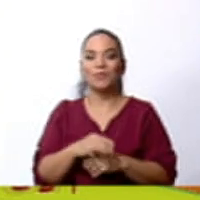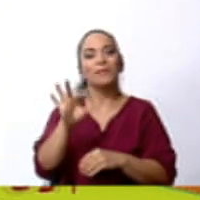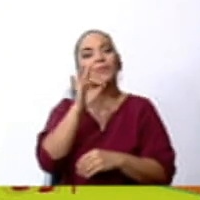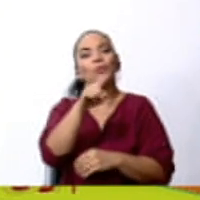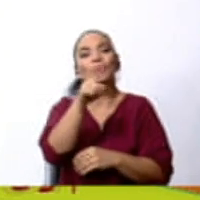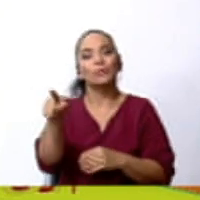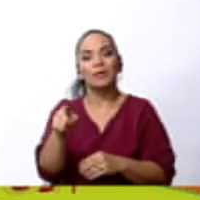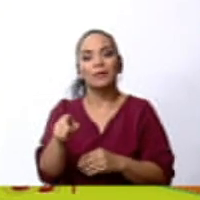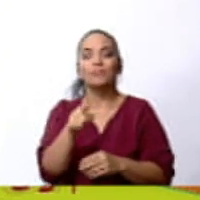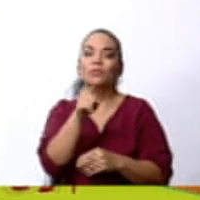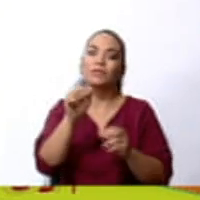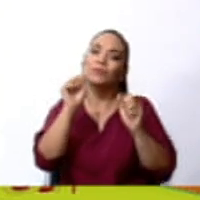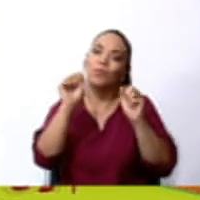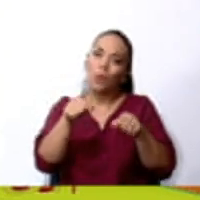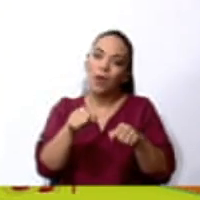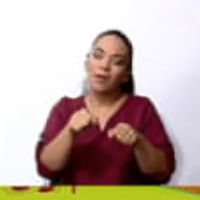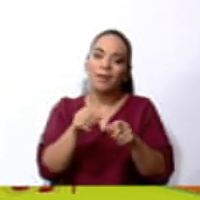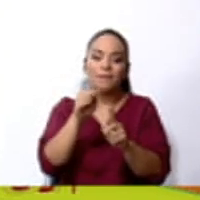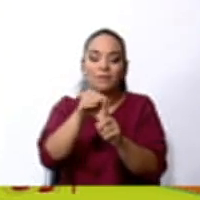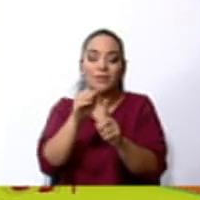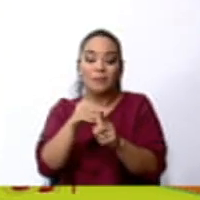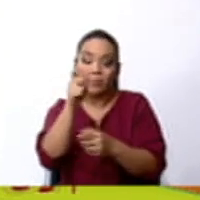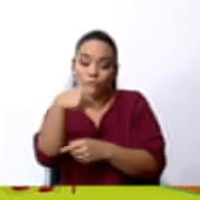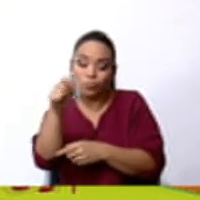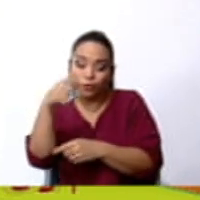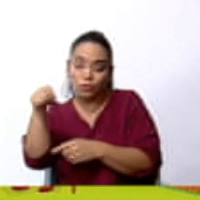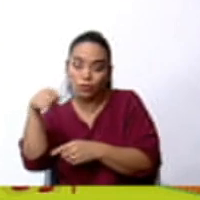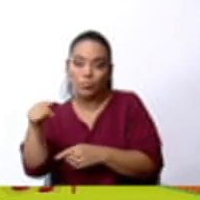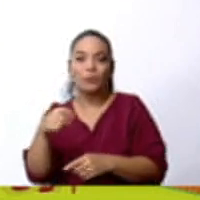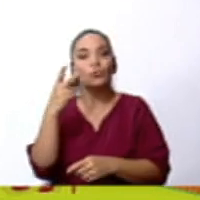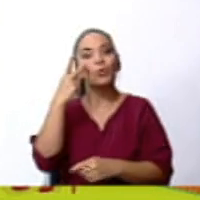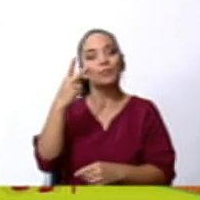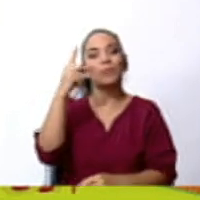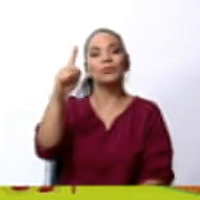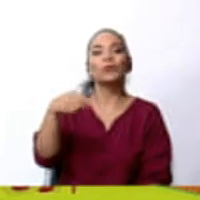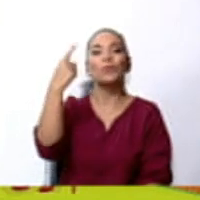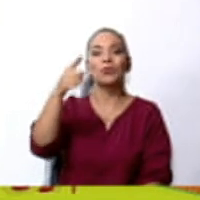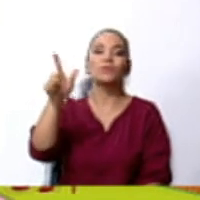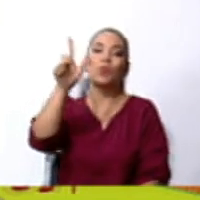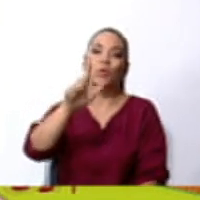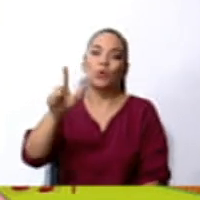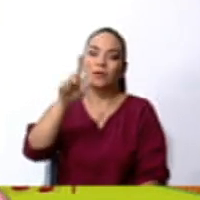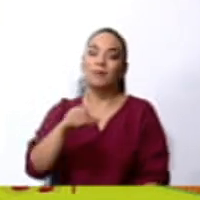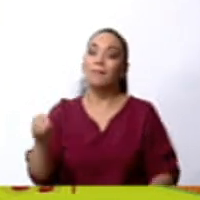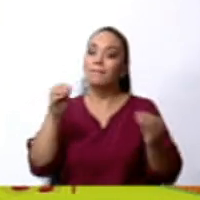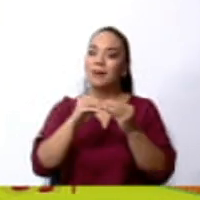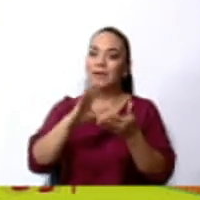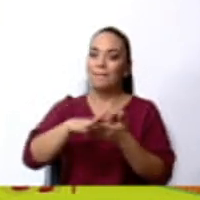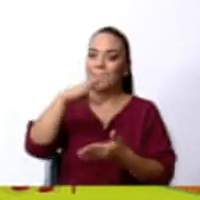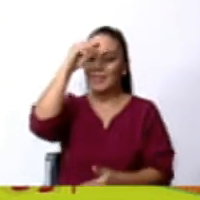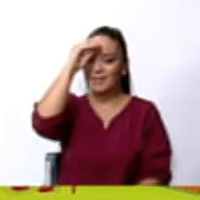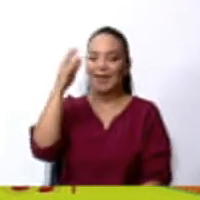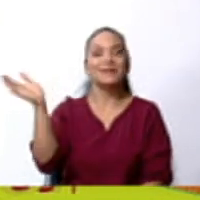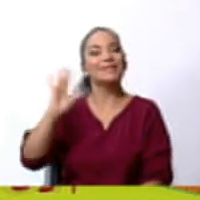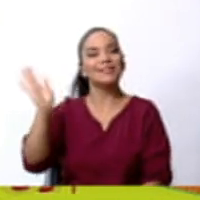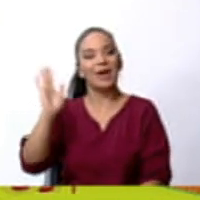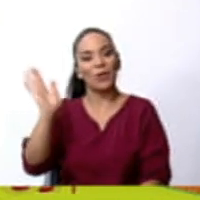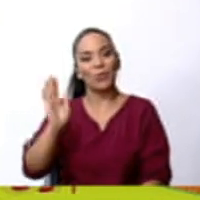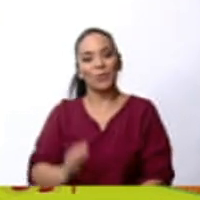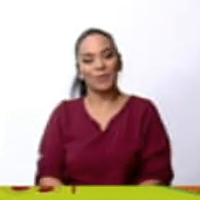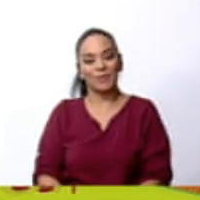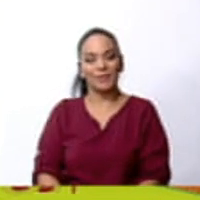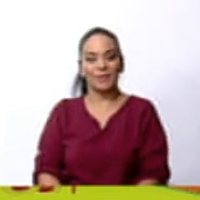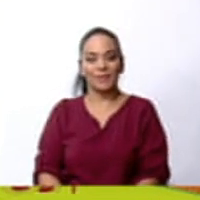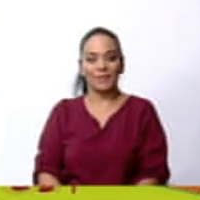ustedes puedan llevar sus mensajes en letra cursiva. Así que nos vemos el próximo lunes con más aprendizaje. Hasta pronto.